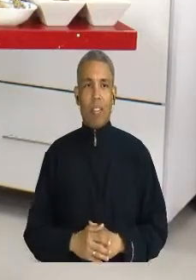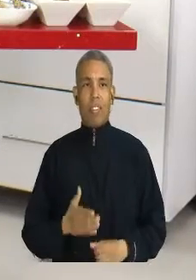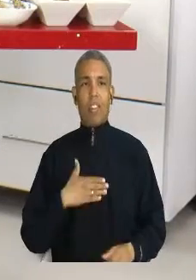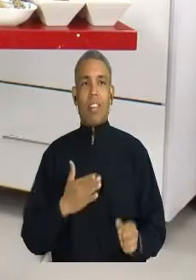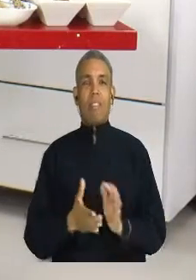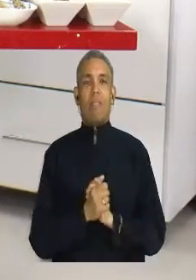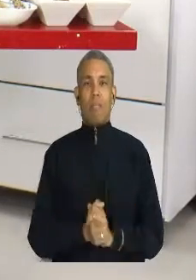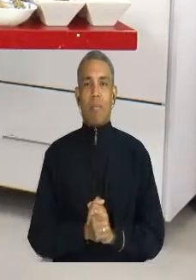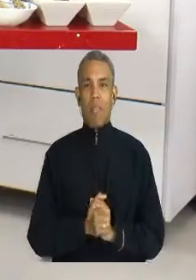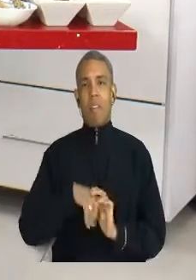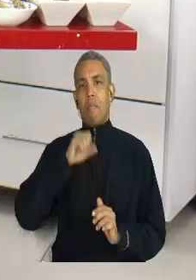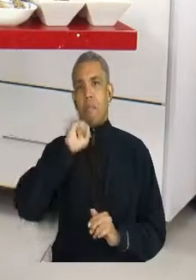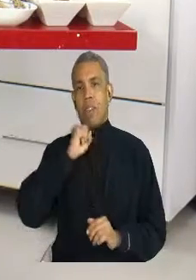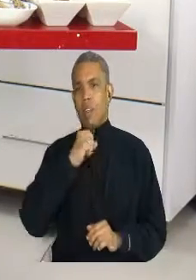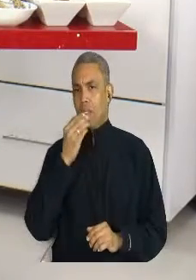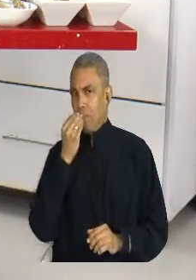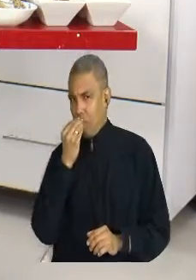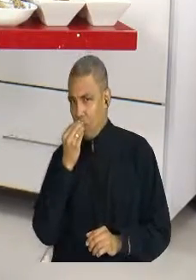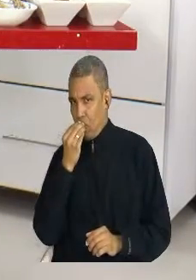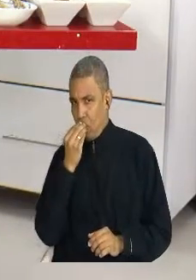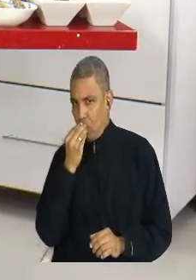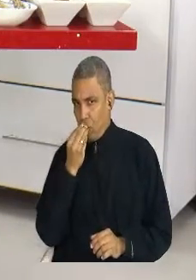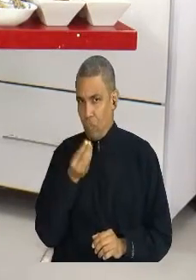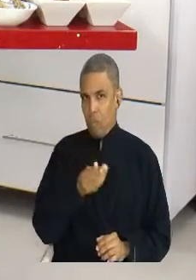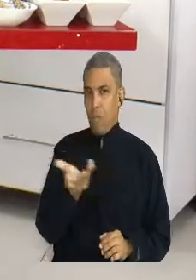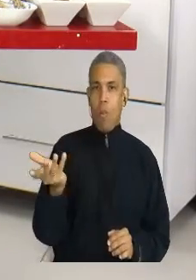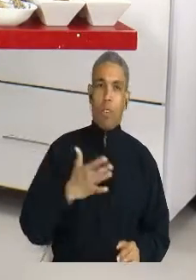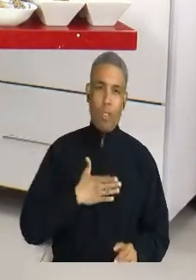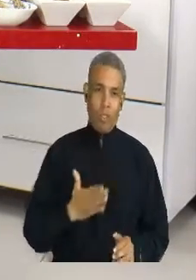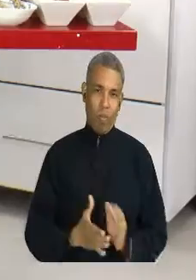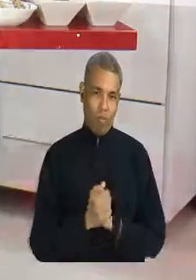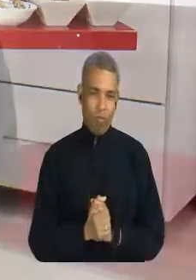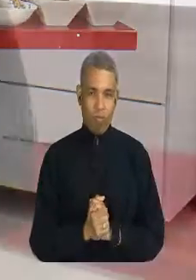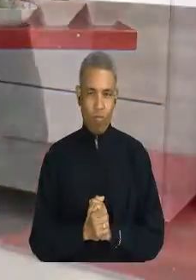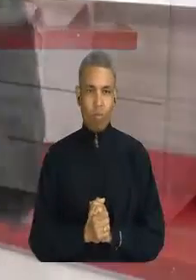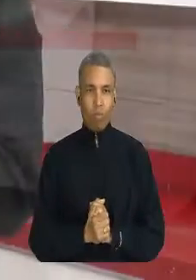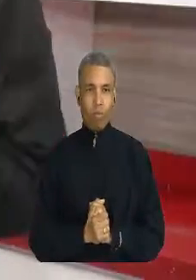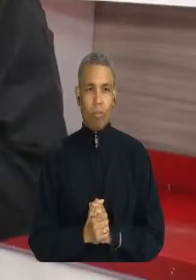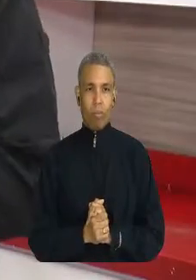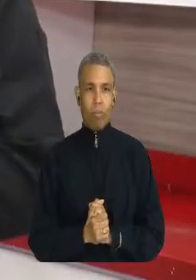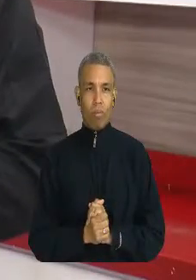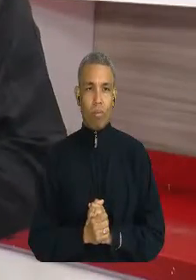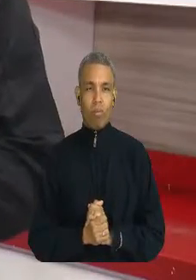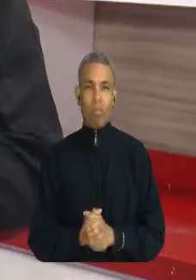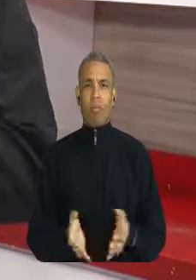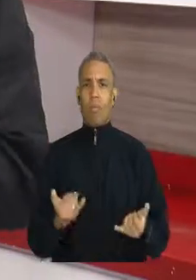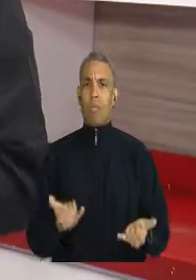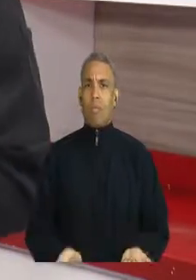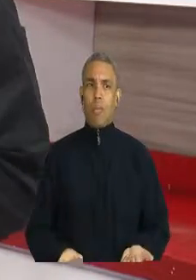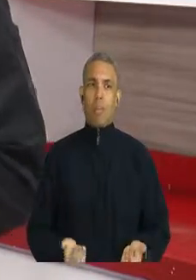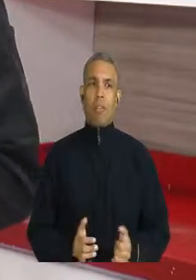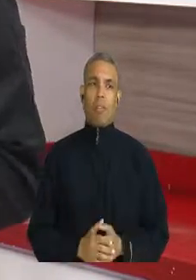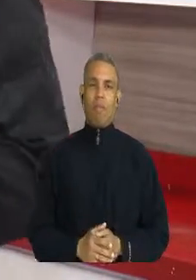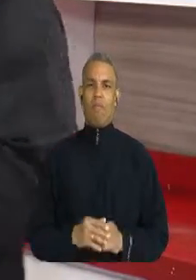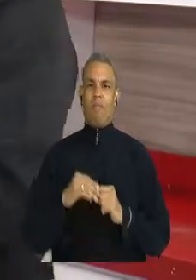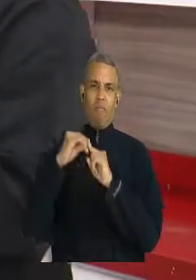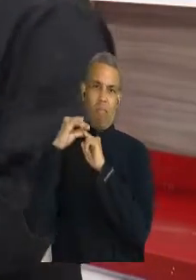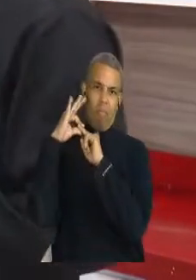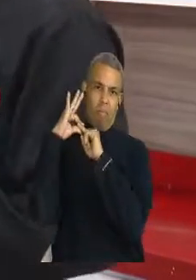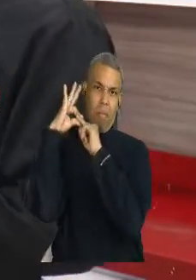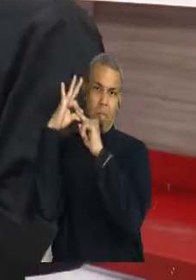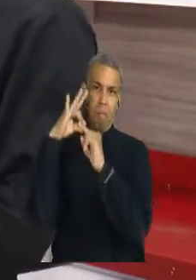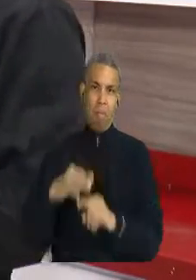hermosa de Barranca. Un beso gigante, un abrazo caluroso. Que este día les voy a preparar un cóctel súper espectacular.